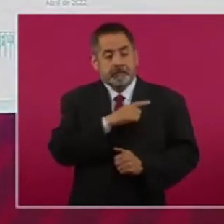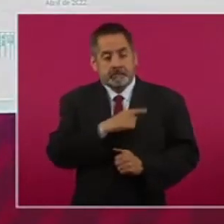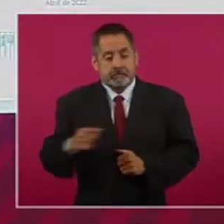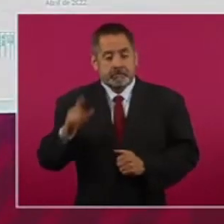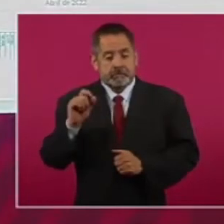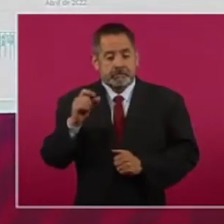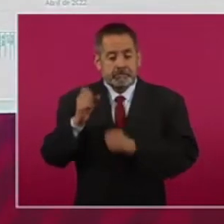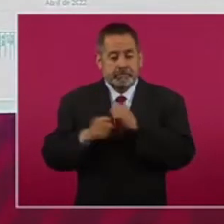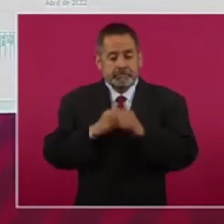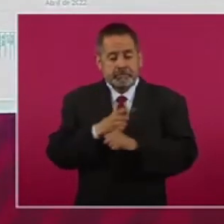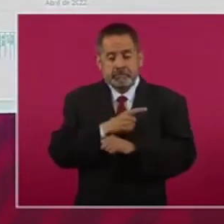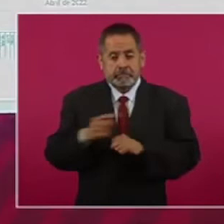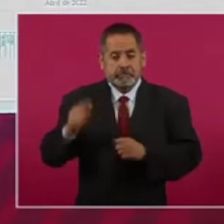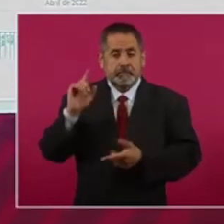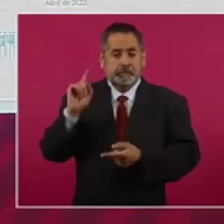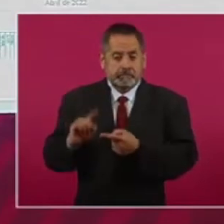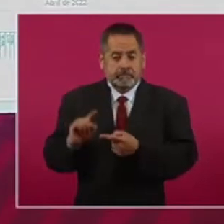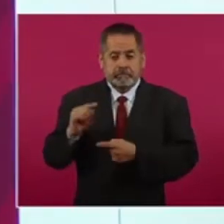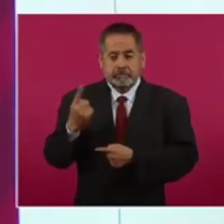años.